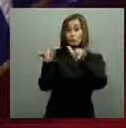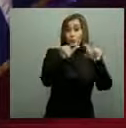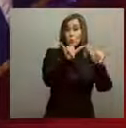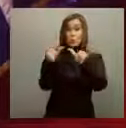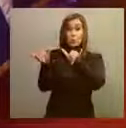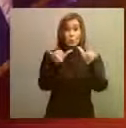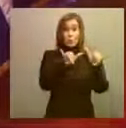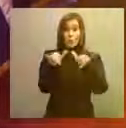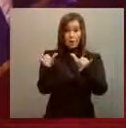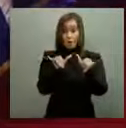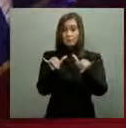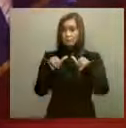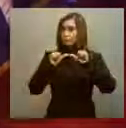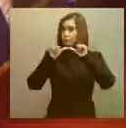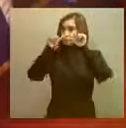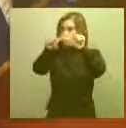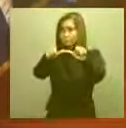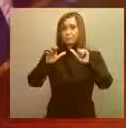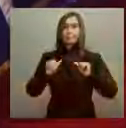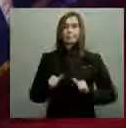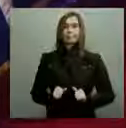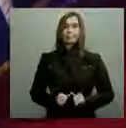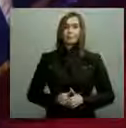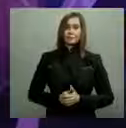ya irreversible.